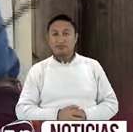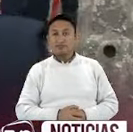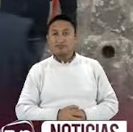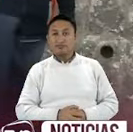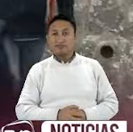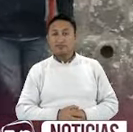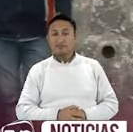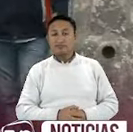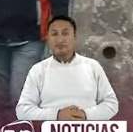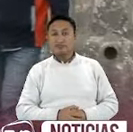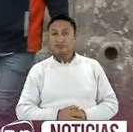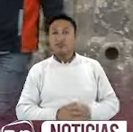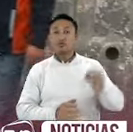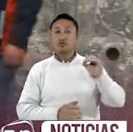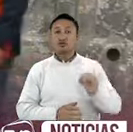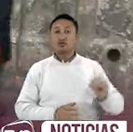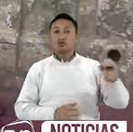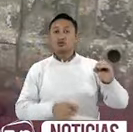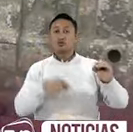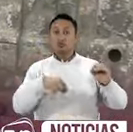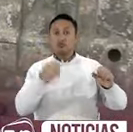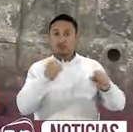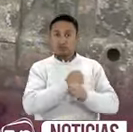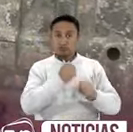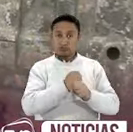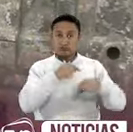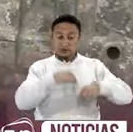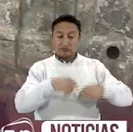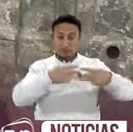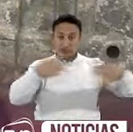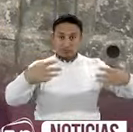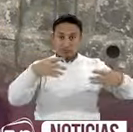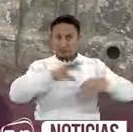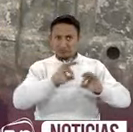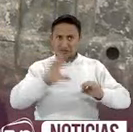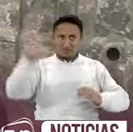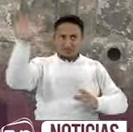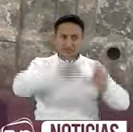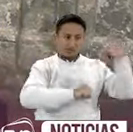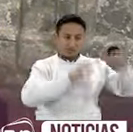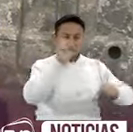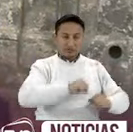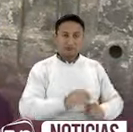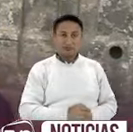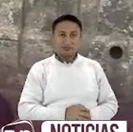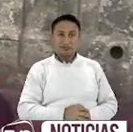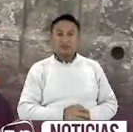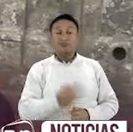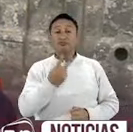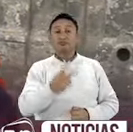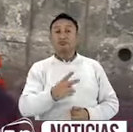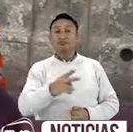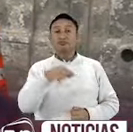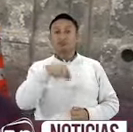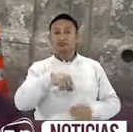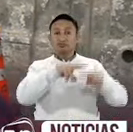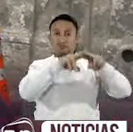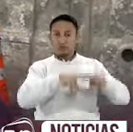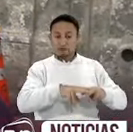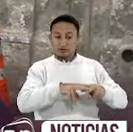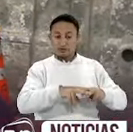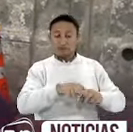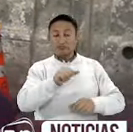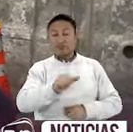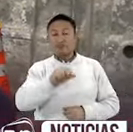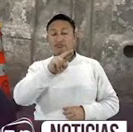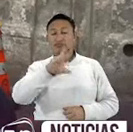desuso. Desde octubre venimos trabajando en el retiro de cables en desuso. Hemos también hecho la verificación con la